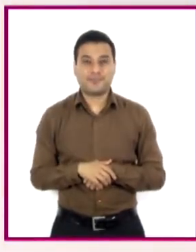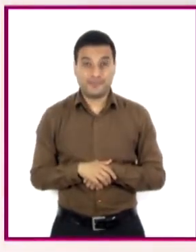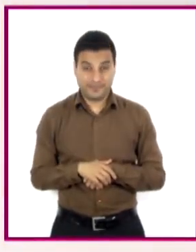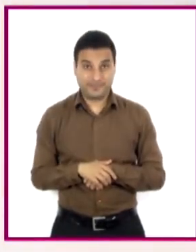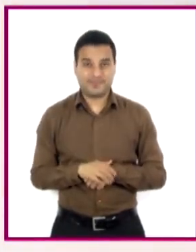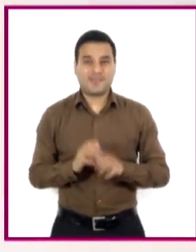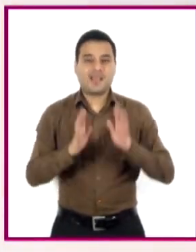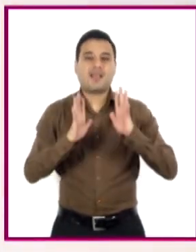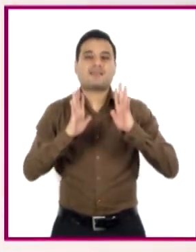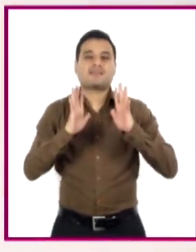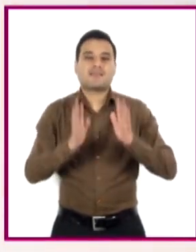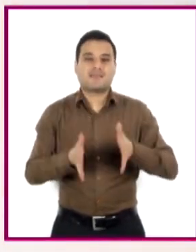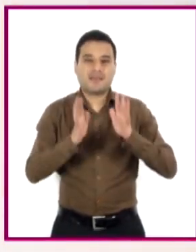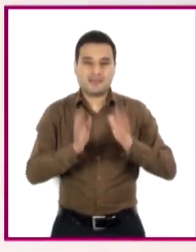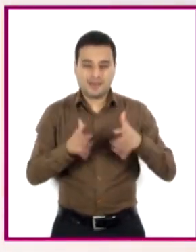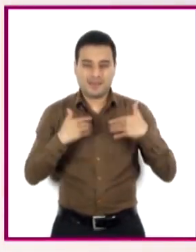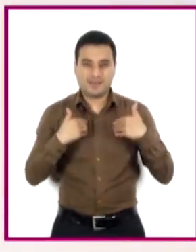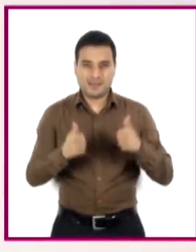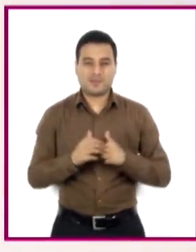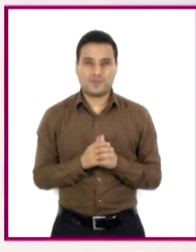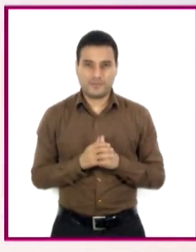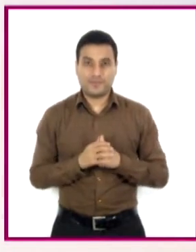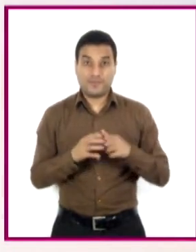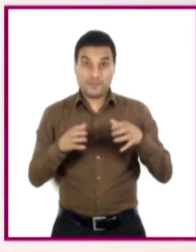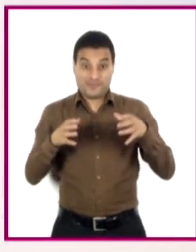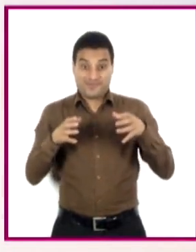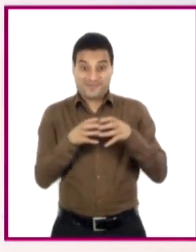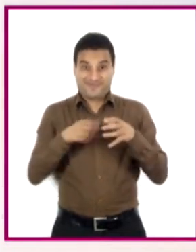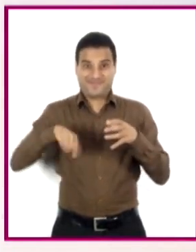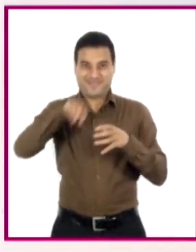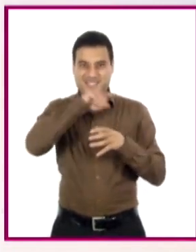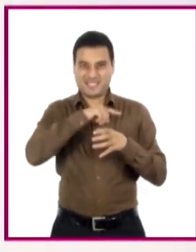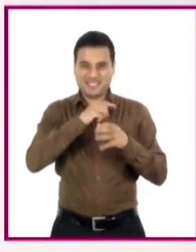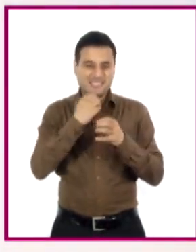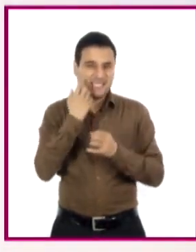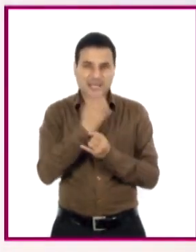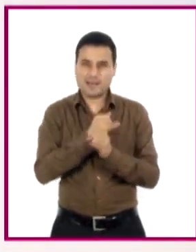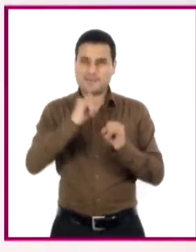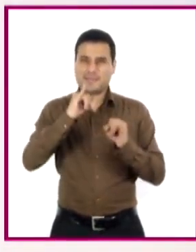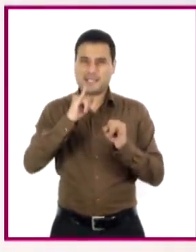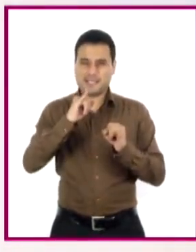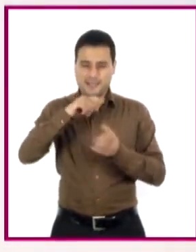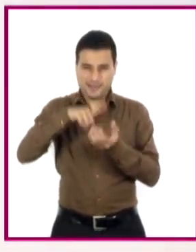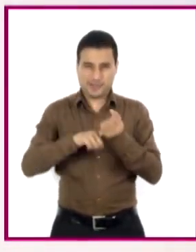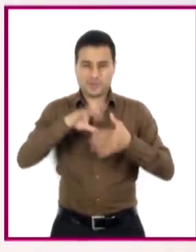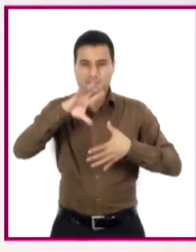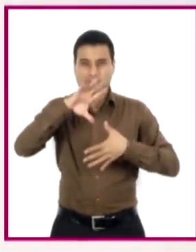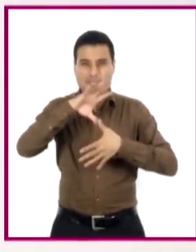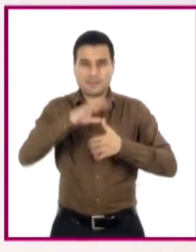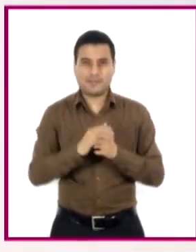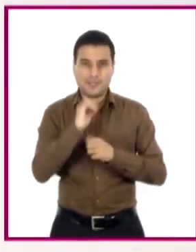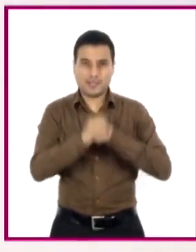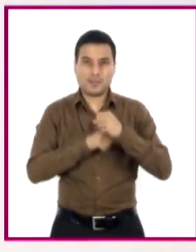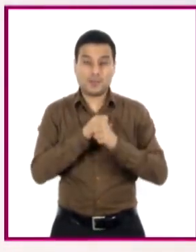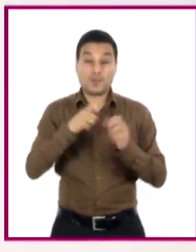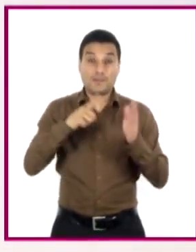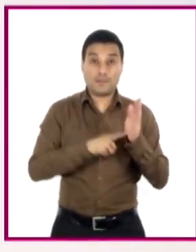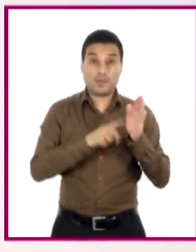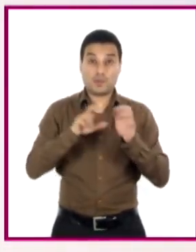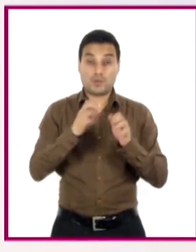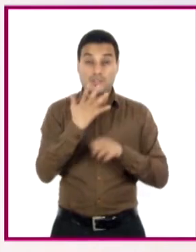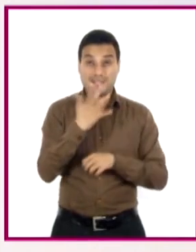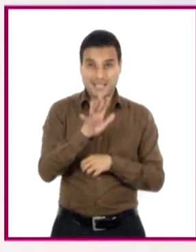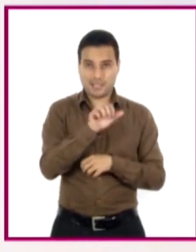Ahora sabemos que los movimientos por la independencia de las colonias españolas en América se dieron entre 1810